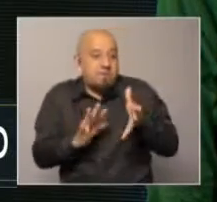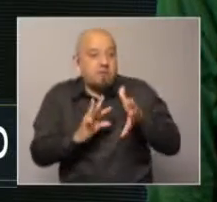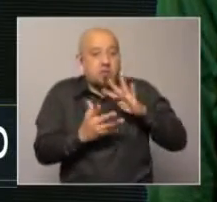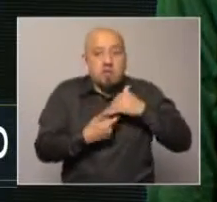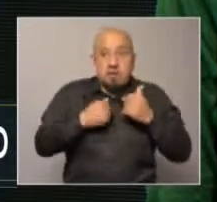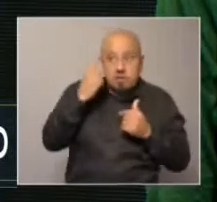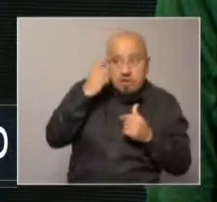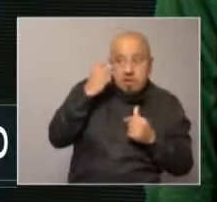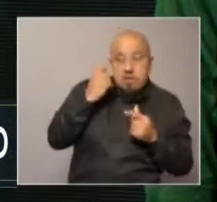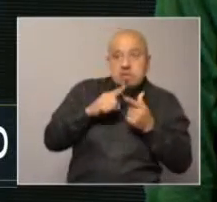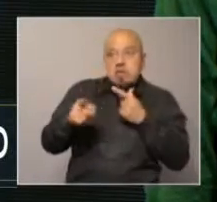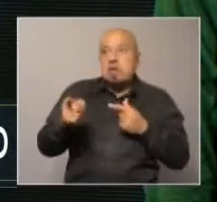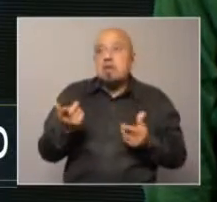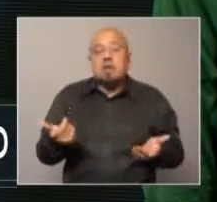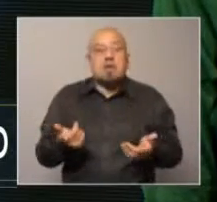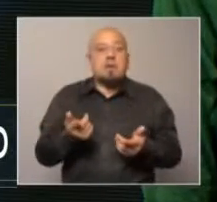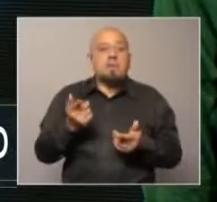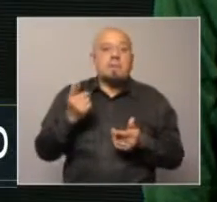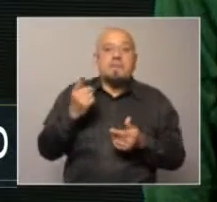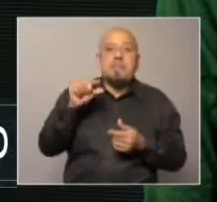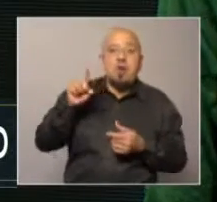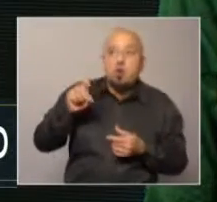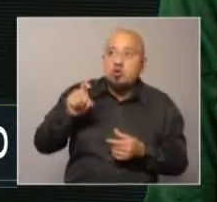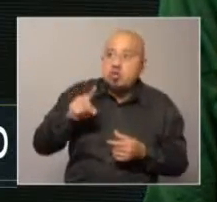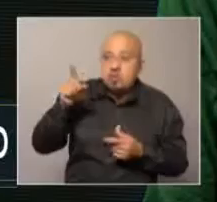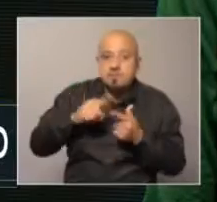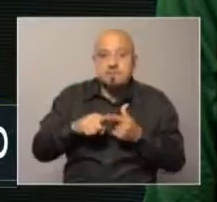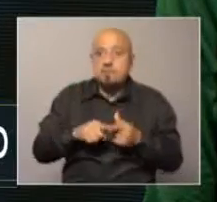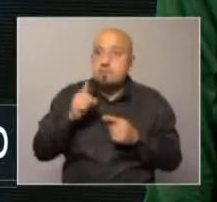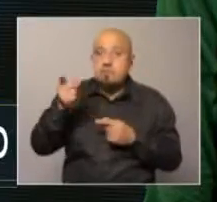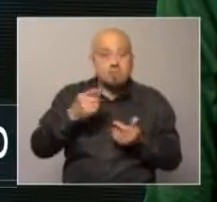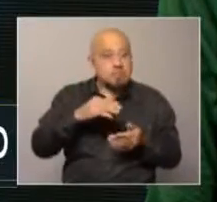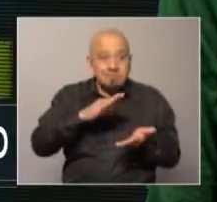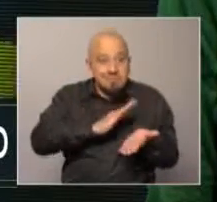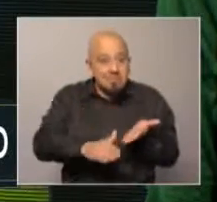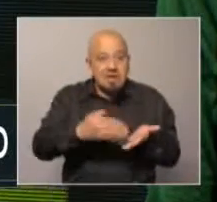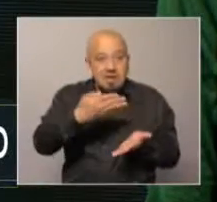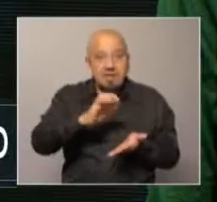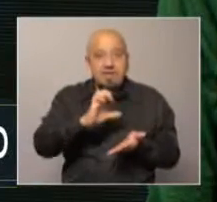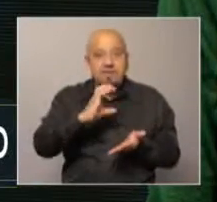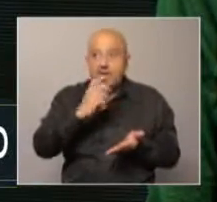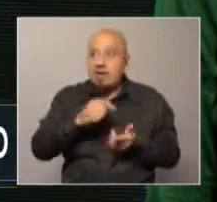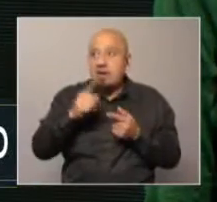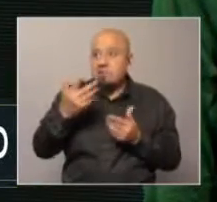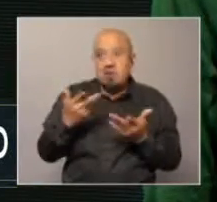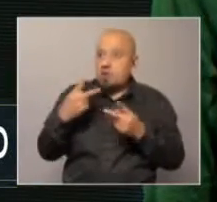OCE, nos han manifestado que ellos reducirían las becas, incluso las